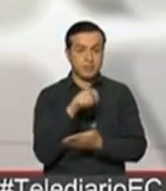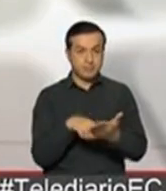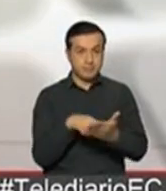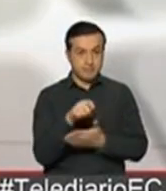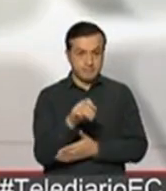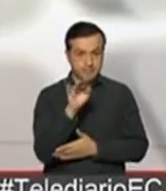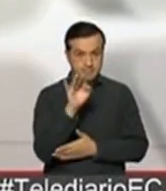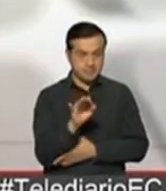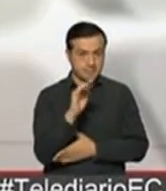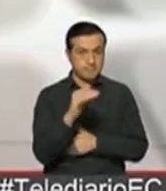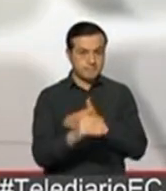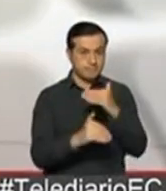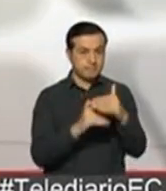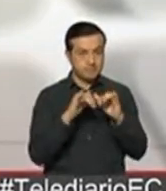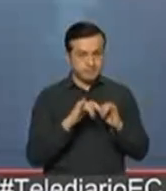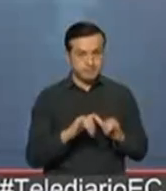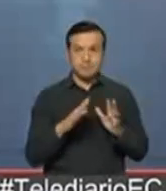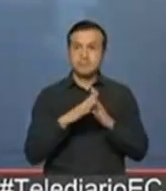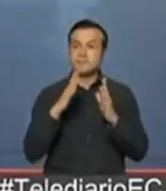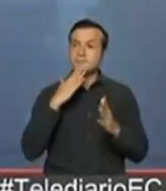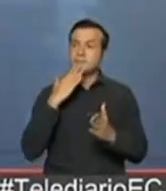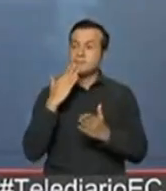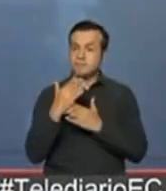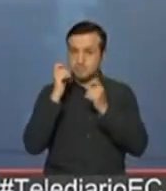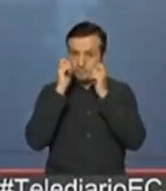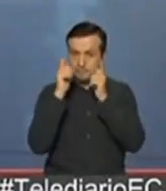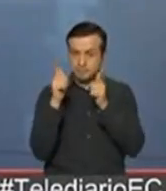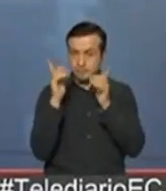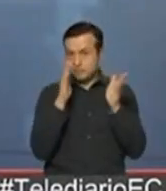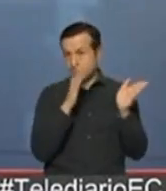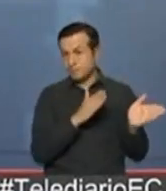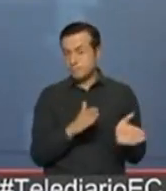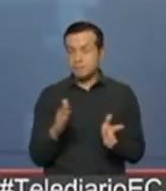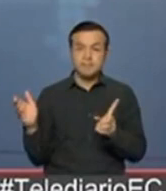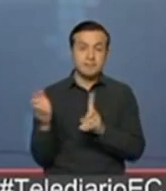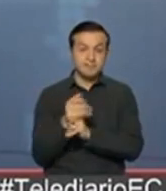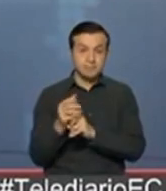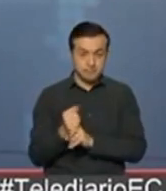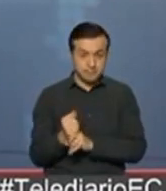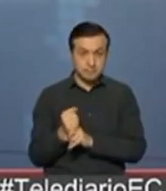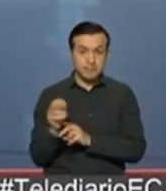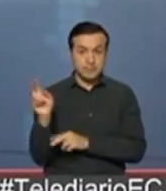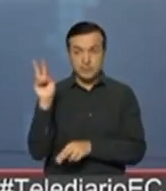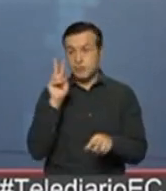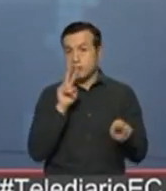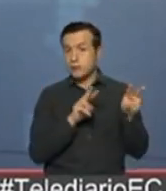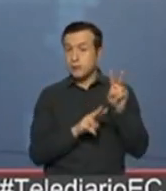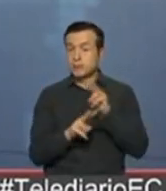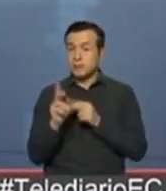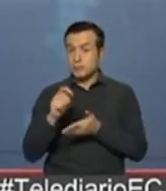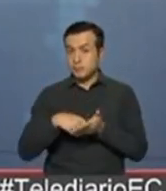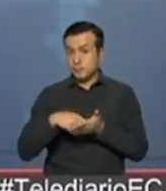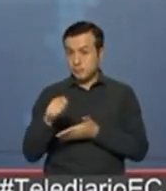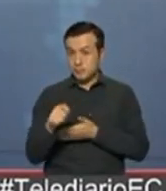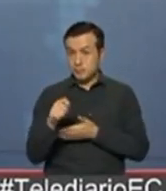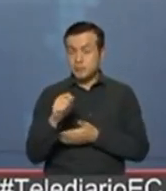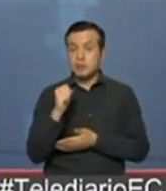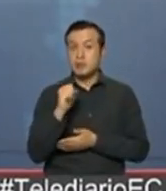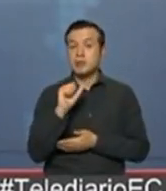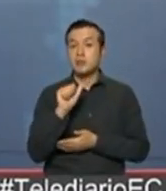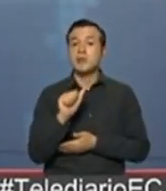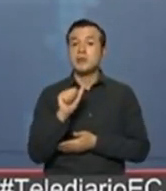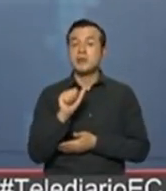en este proceso muchísimas gracias estaremos atentos en todo caso los resultados de esta evaluación y acreditación silvia venga ugalde